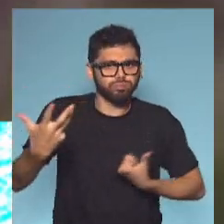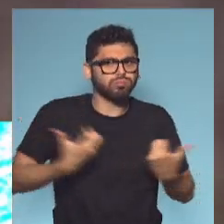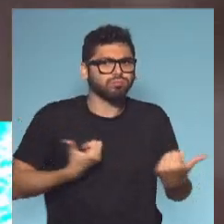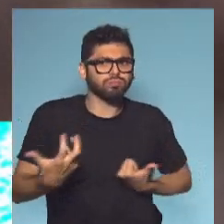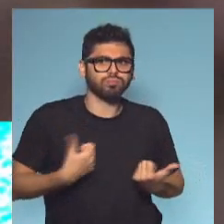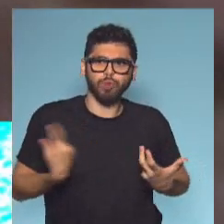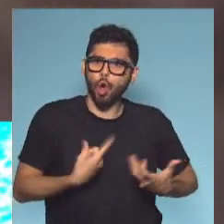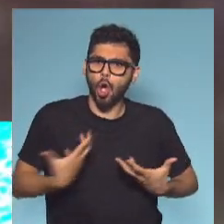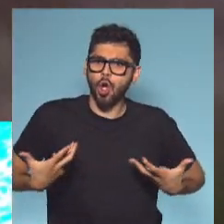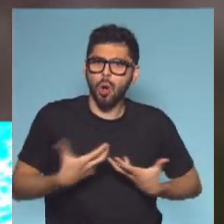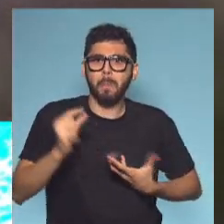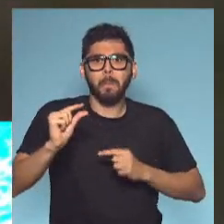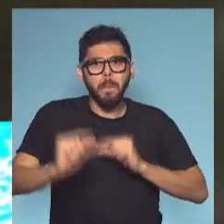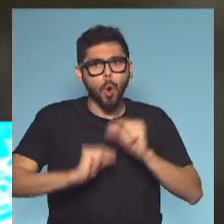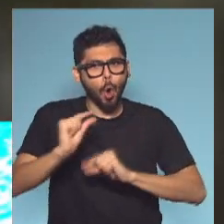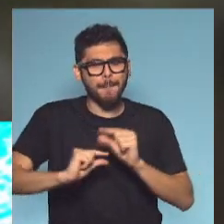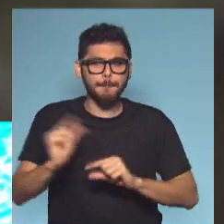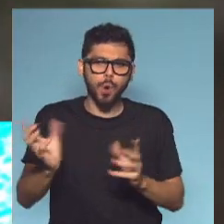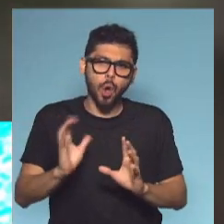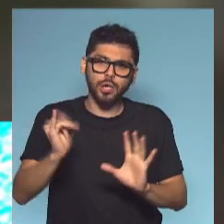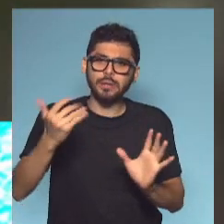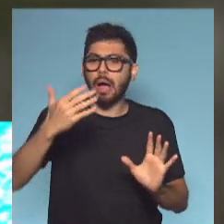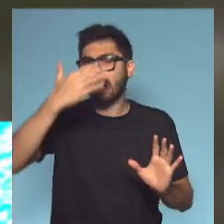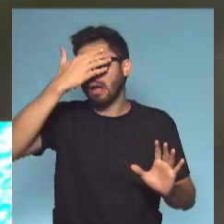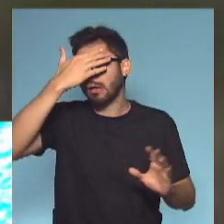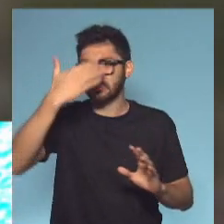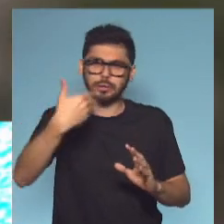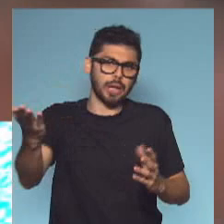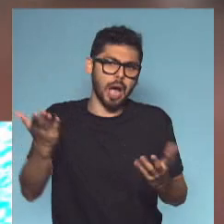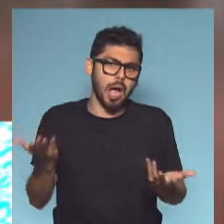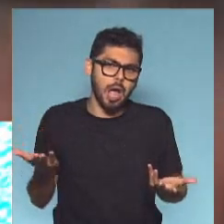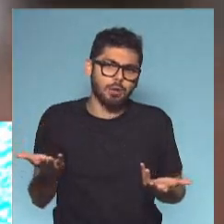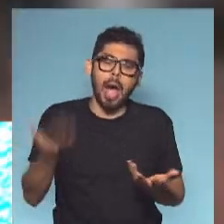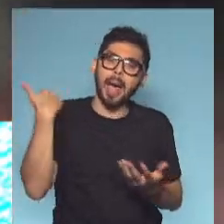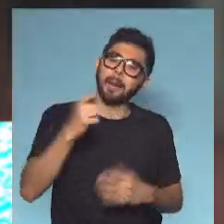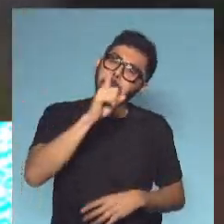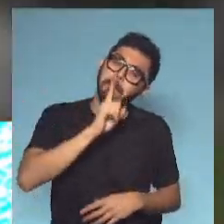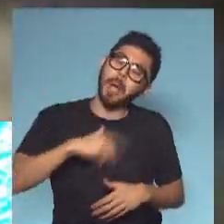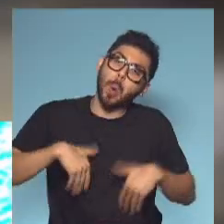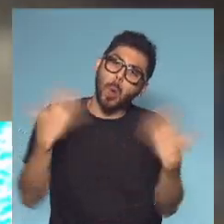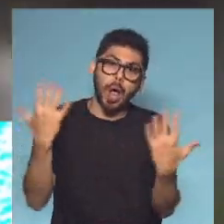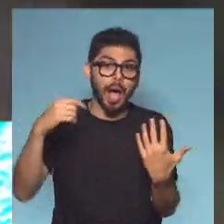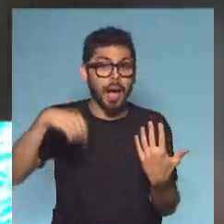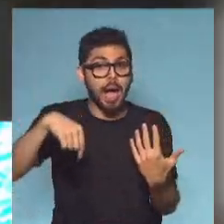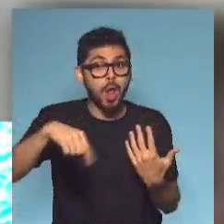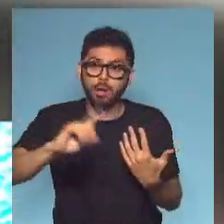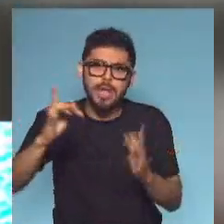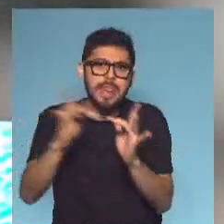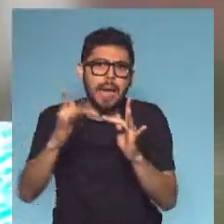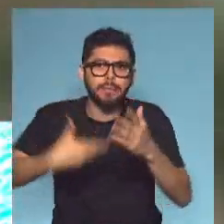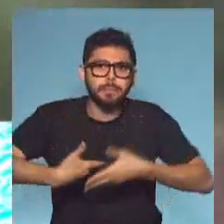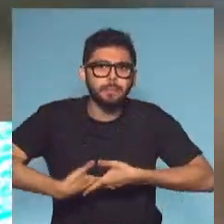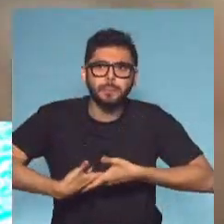mismos nos estamos quitando la venda porque ya no funciona quedarse callado como antes, ahora hay mucho internet, entonces claro, las personas se pueden dar cuenta